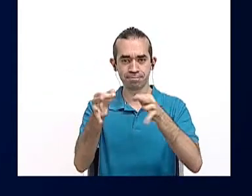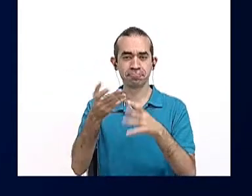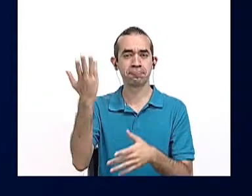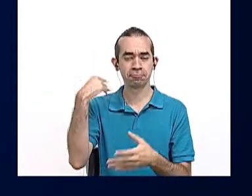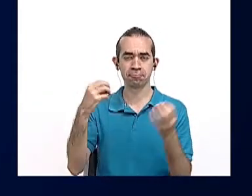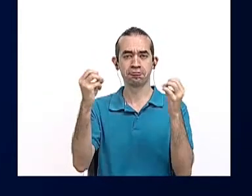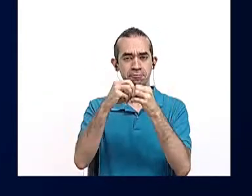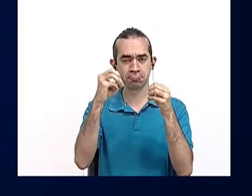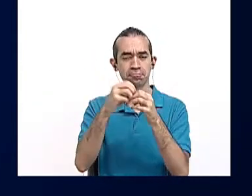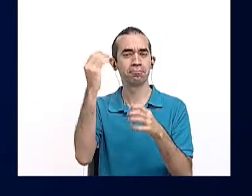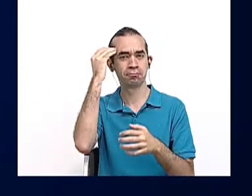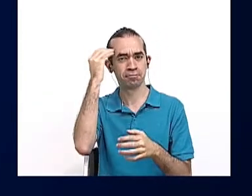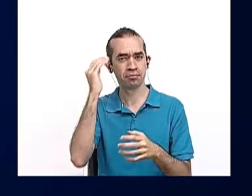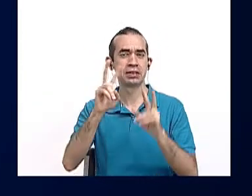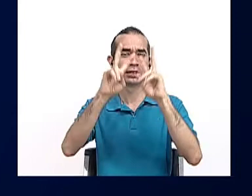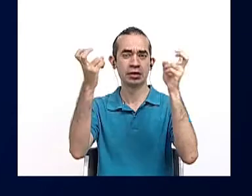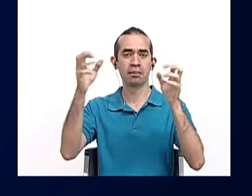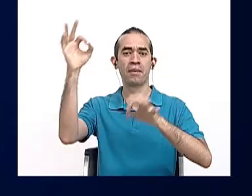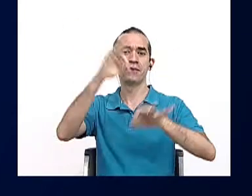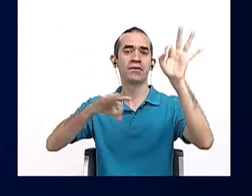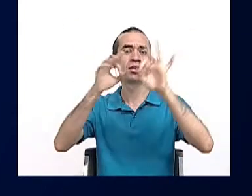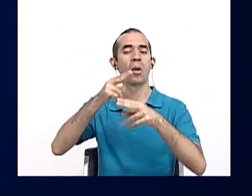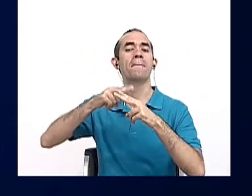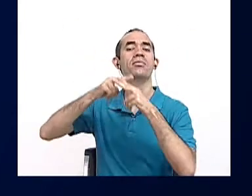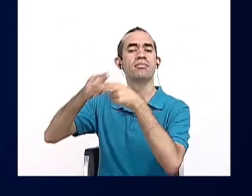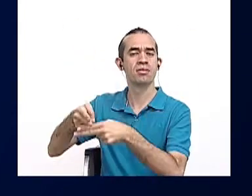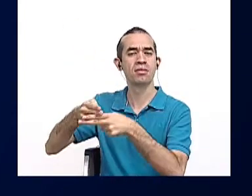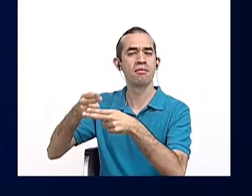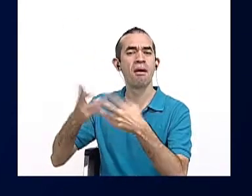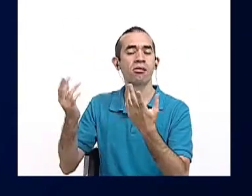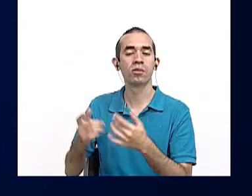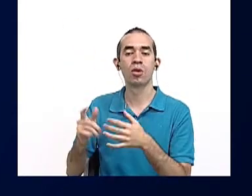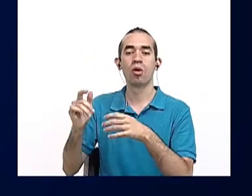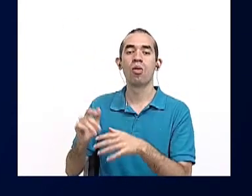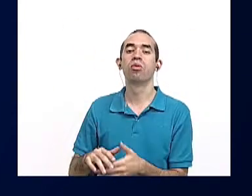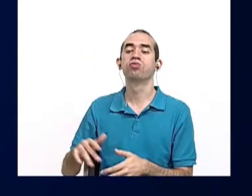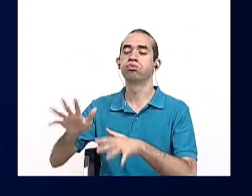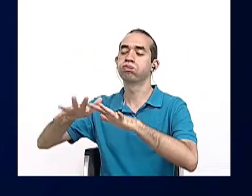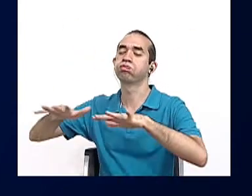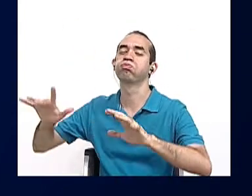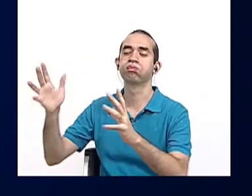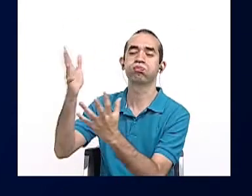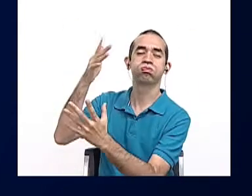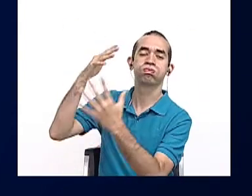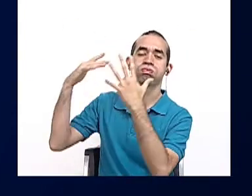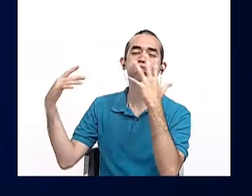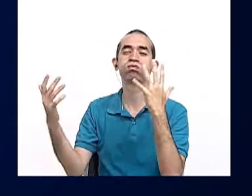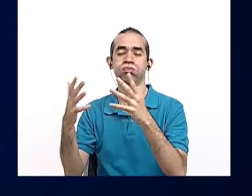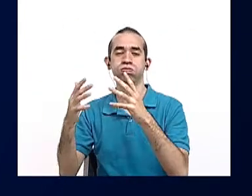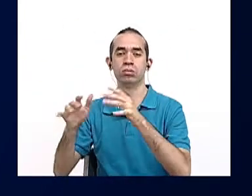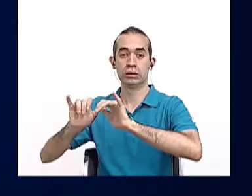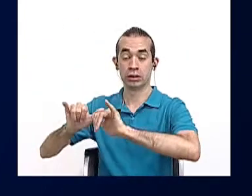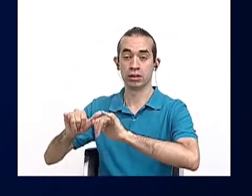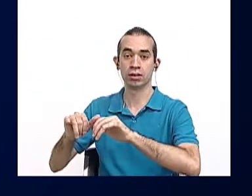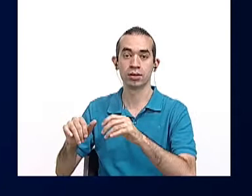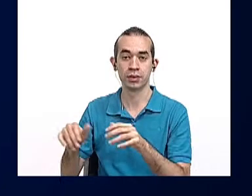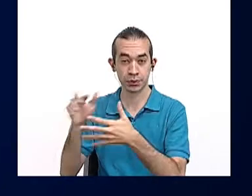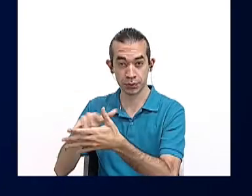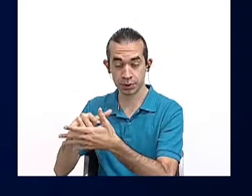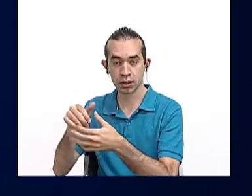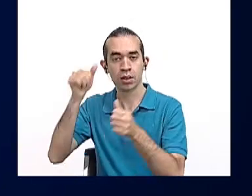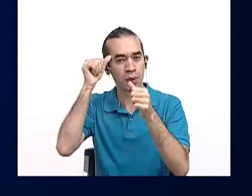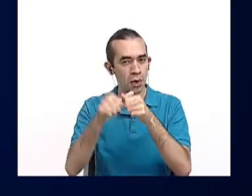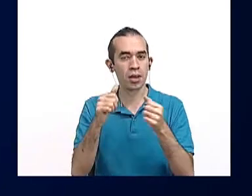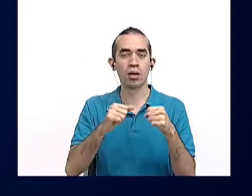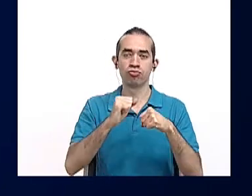conocimientos sobre la rama de la física denominada hidrostática, estuvimos estudiando sobre la densidad. ¿Se acuerdan?